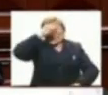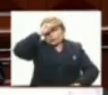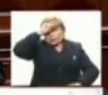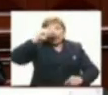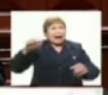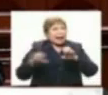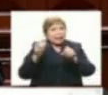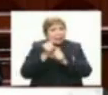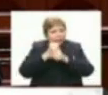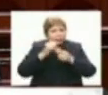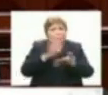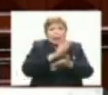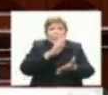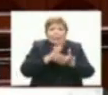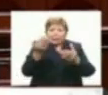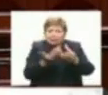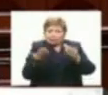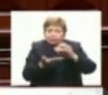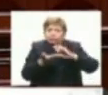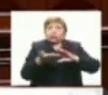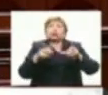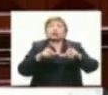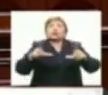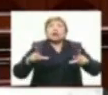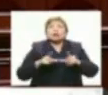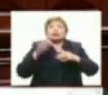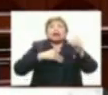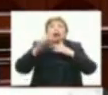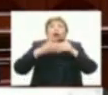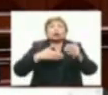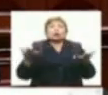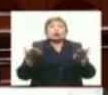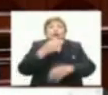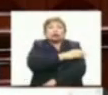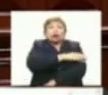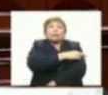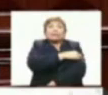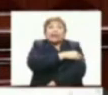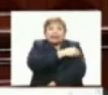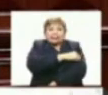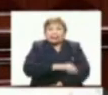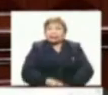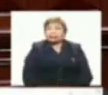a elaborar sus expedientes y ubicar los terrenos donde se construirán estos hospitales.